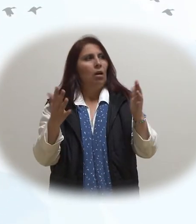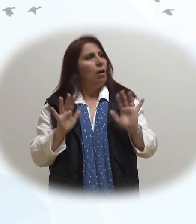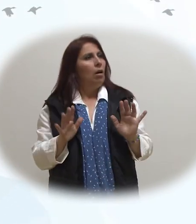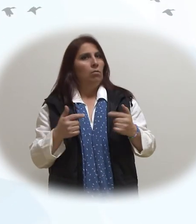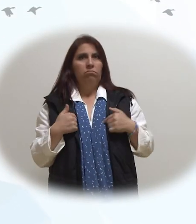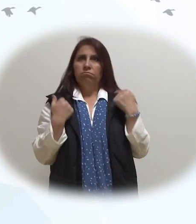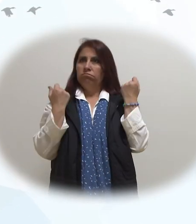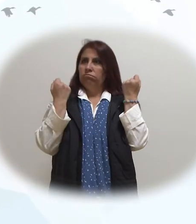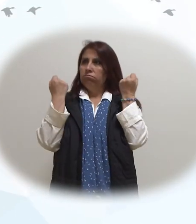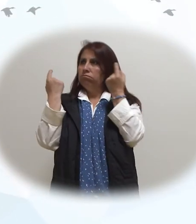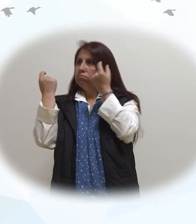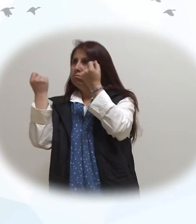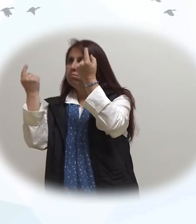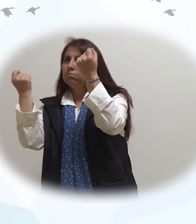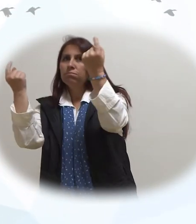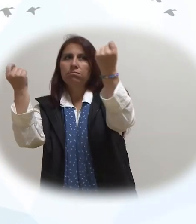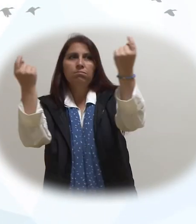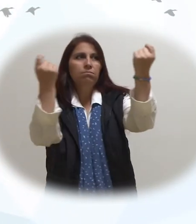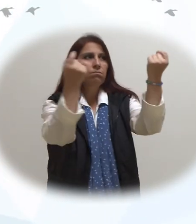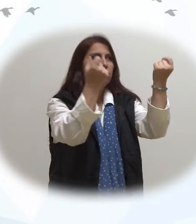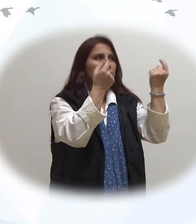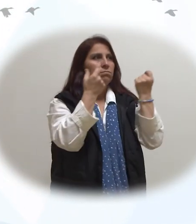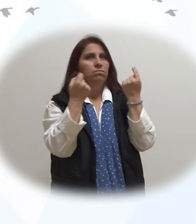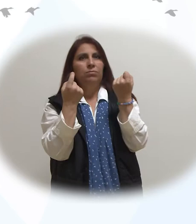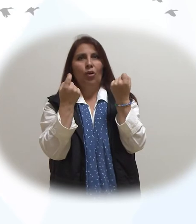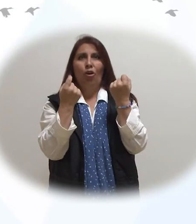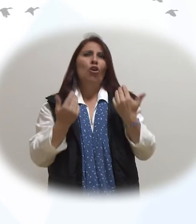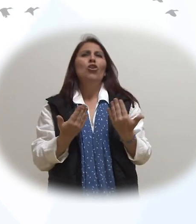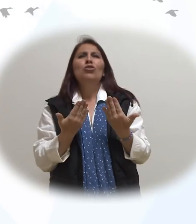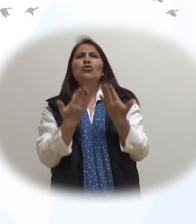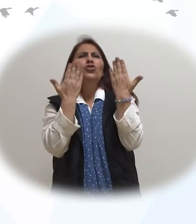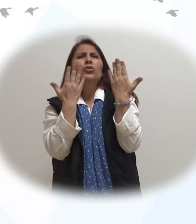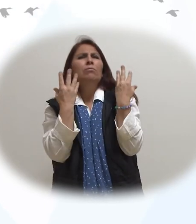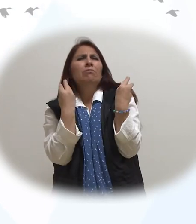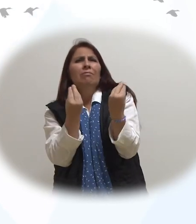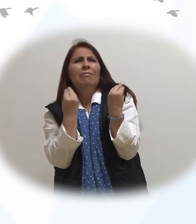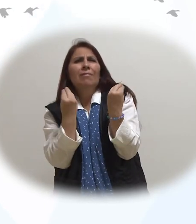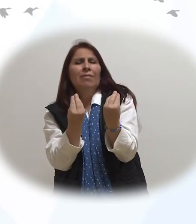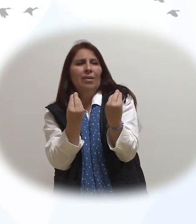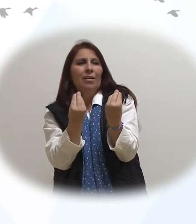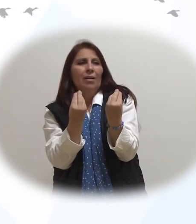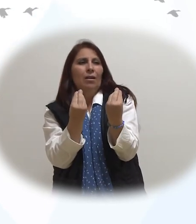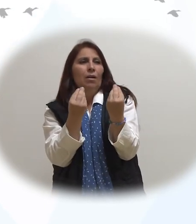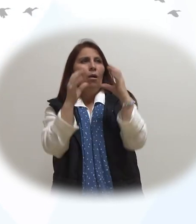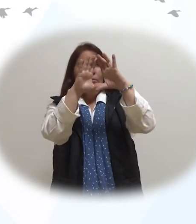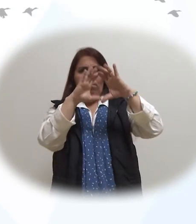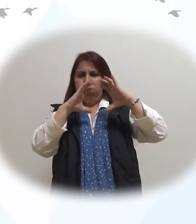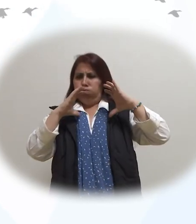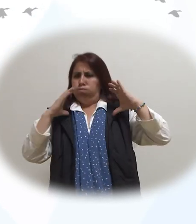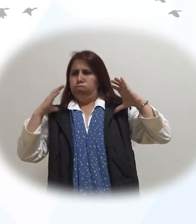Comprender las diferentes formas de ser y estar en el mundo lo hace mejor para todos.